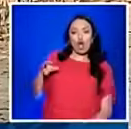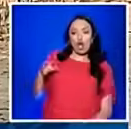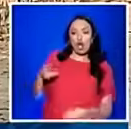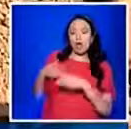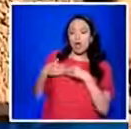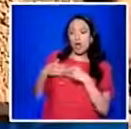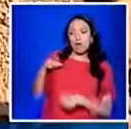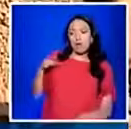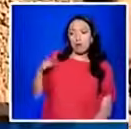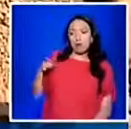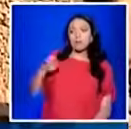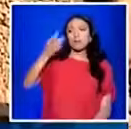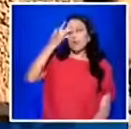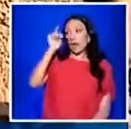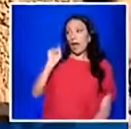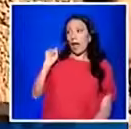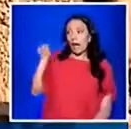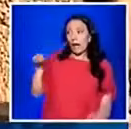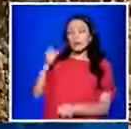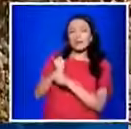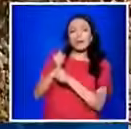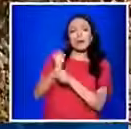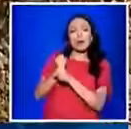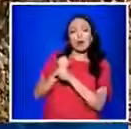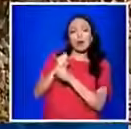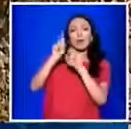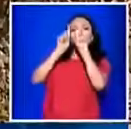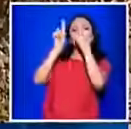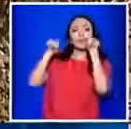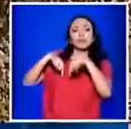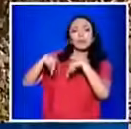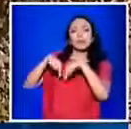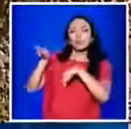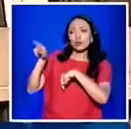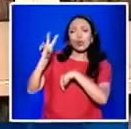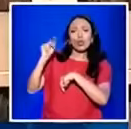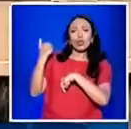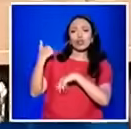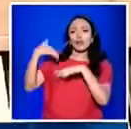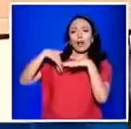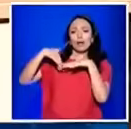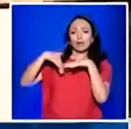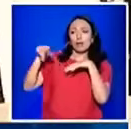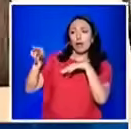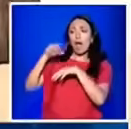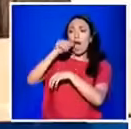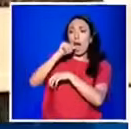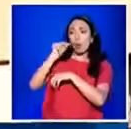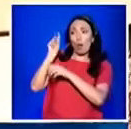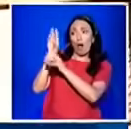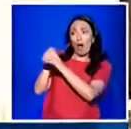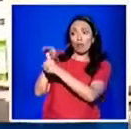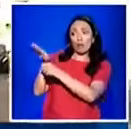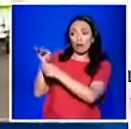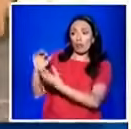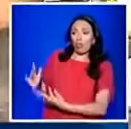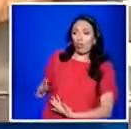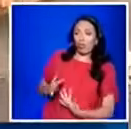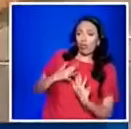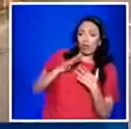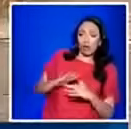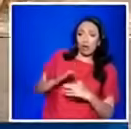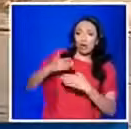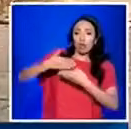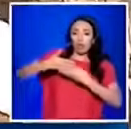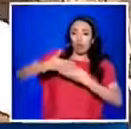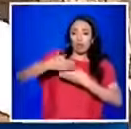es una empresa de transportes llamada Reina del Páramo, no tiene alcantarillado, y cuando llueve y todas las aguas hervidas pasan a nuestro conjunto y nos